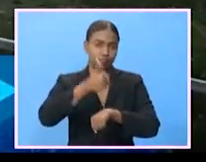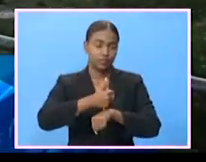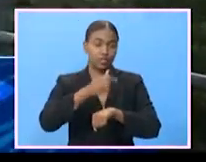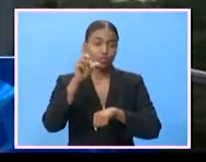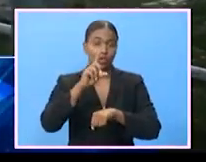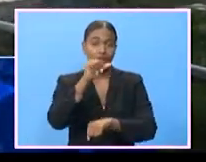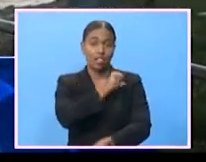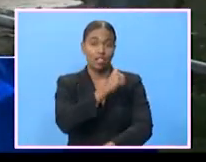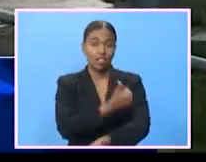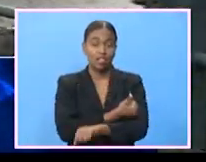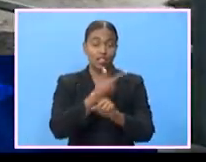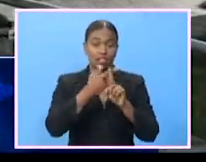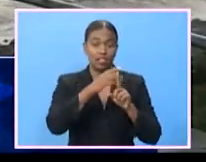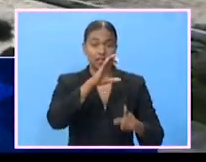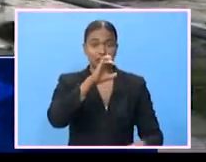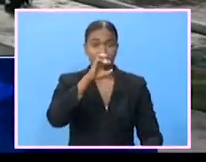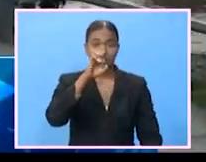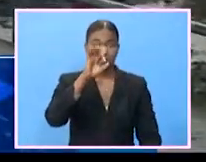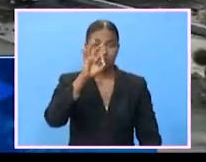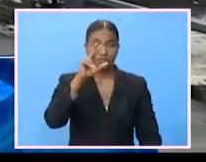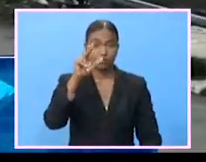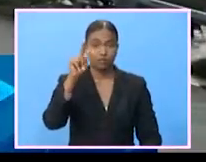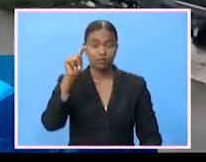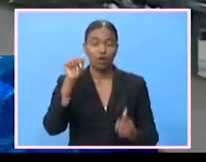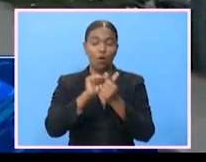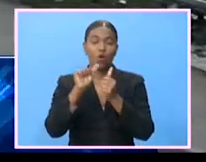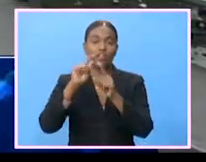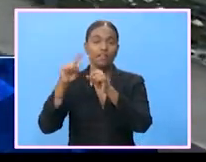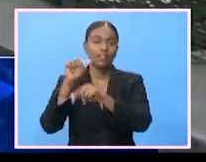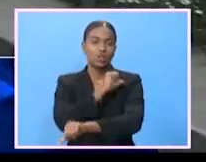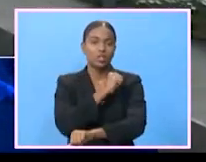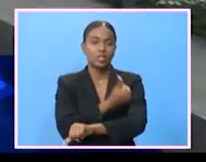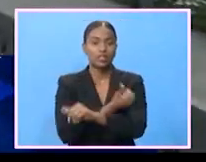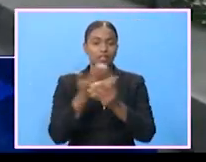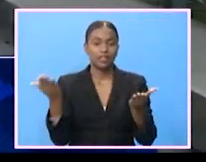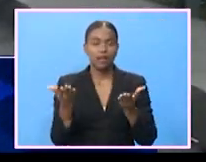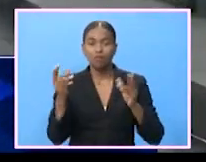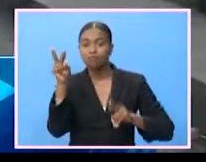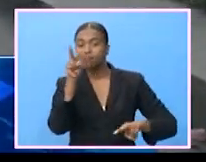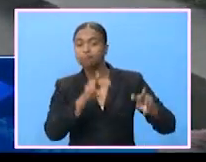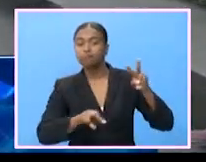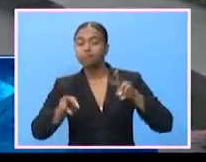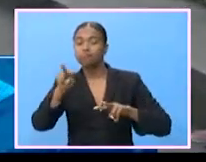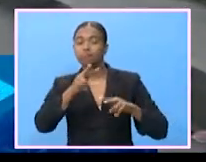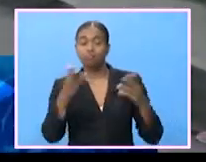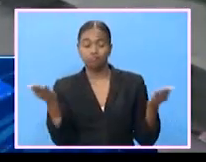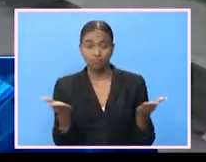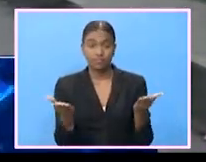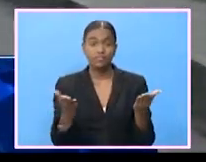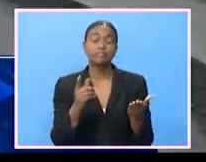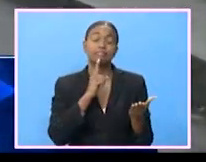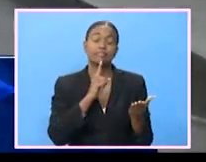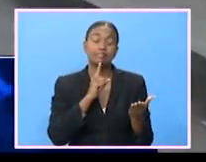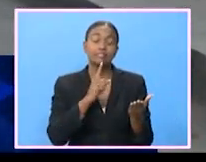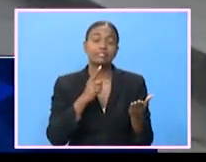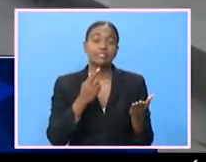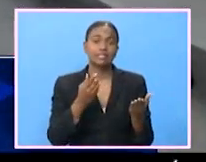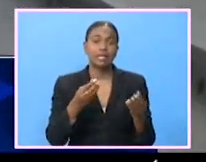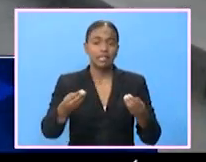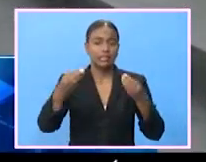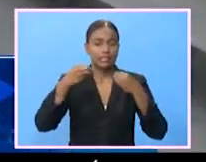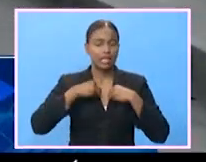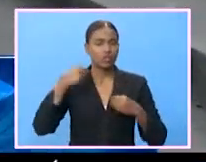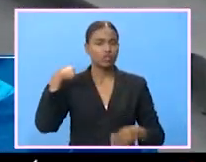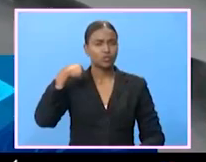las autoridades del CEFRON conjuntamente con varias autoridades que están acá vigilando la frontera dominico-haitiana, pues la verdad nos da a nosotros